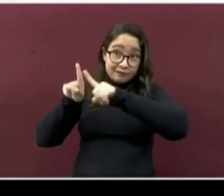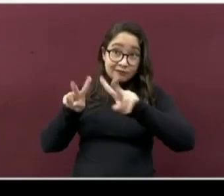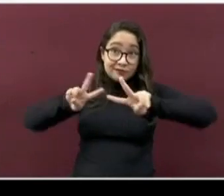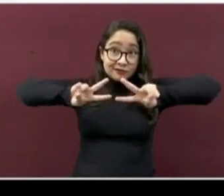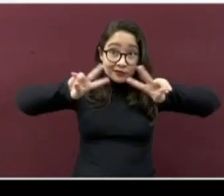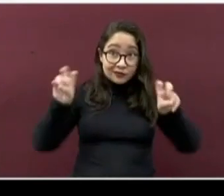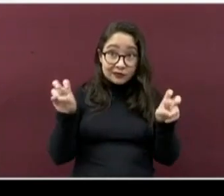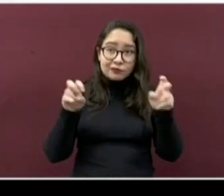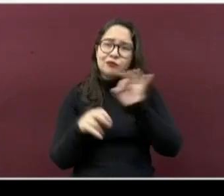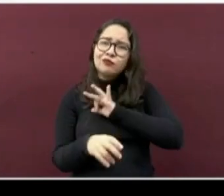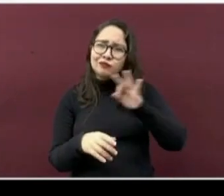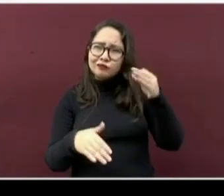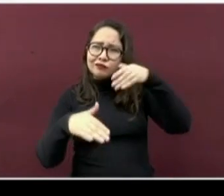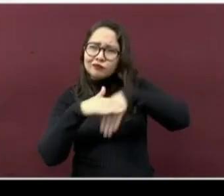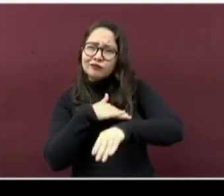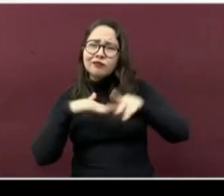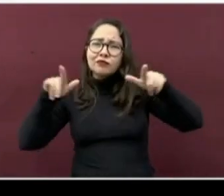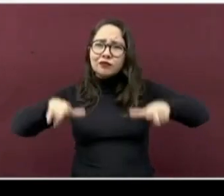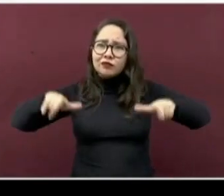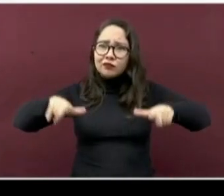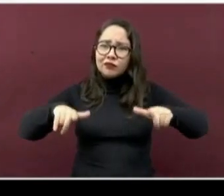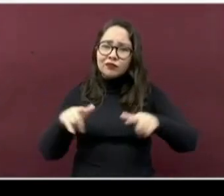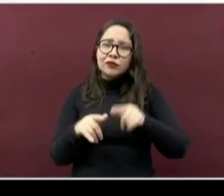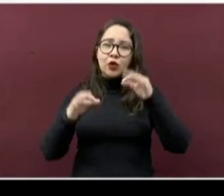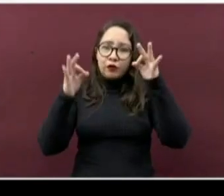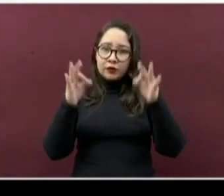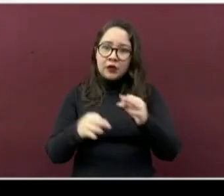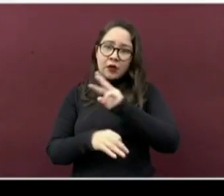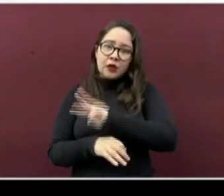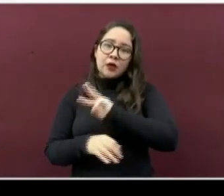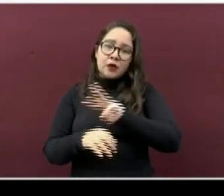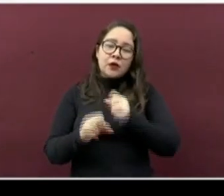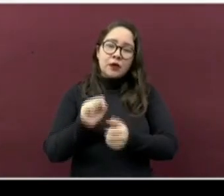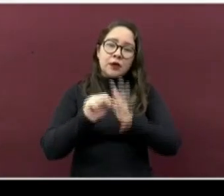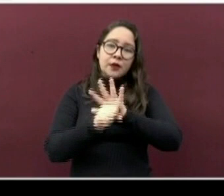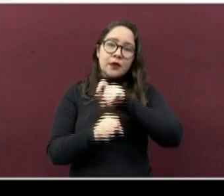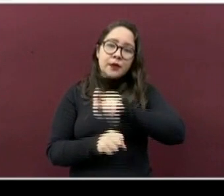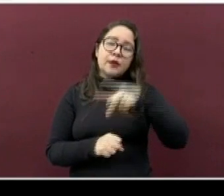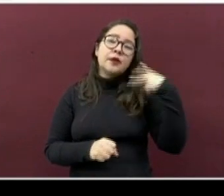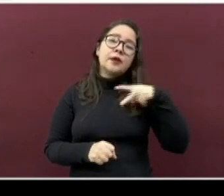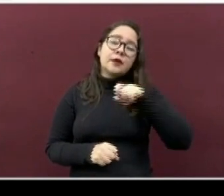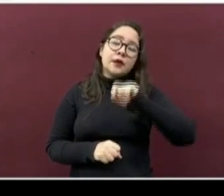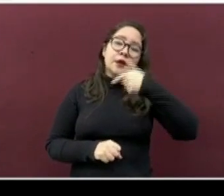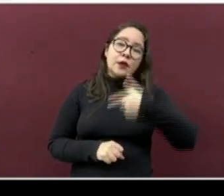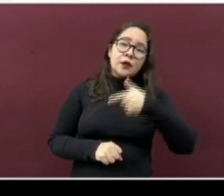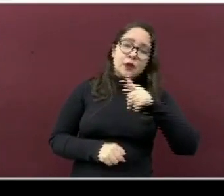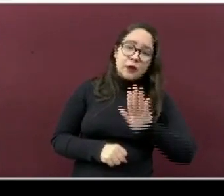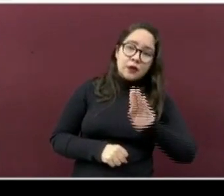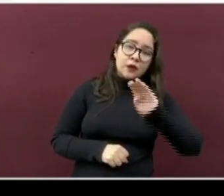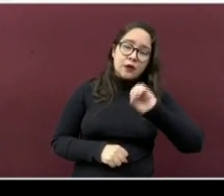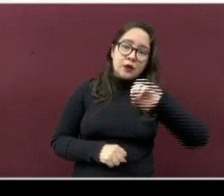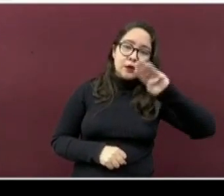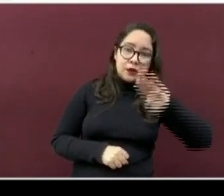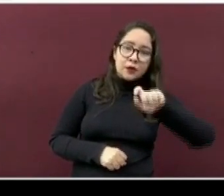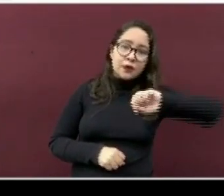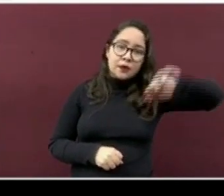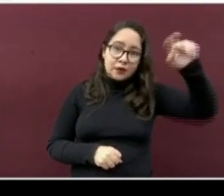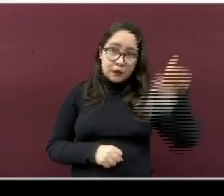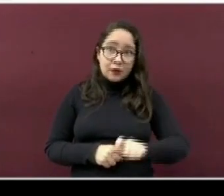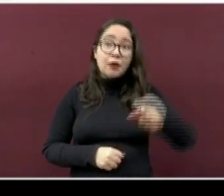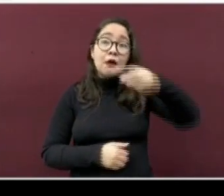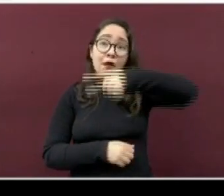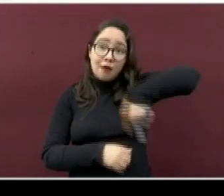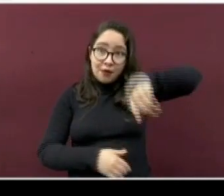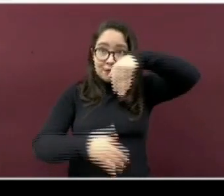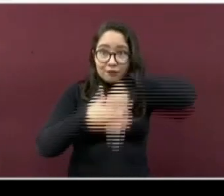temas, puede visitar la página oficial coronavirus.veracruz.gov.mx, en donde diariamente